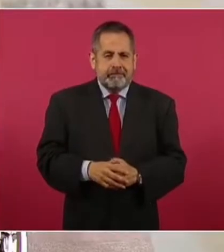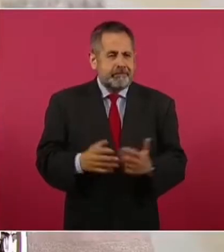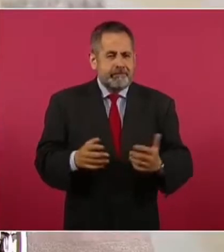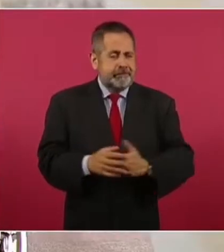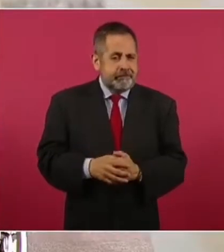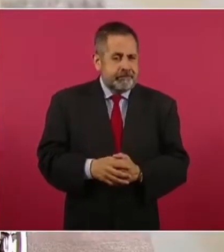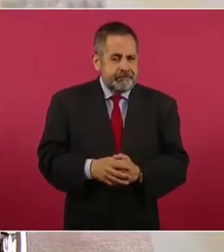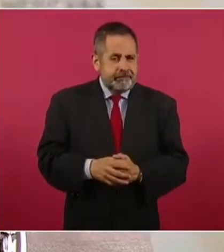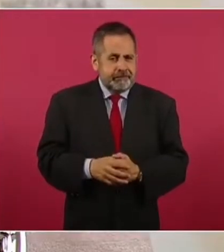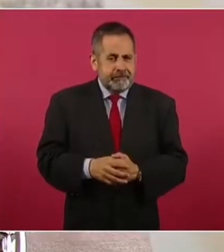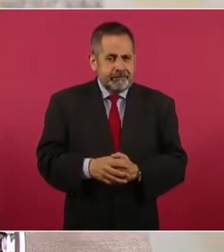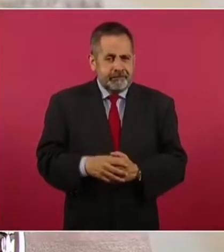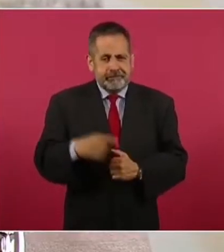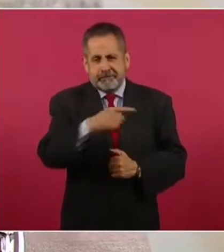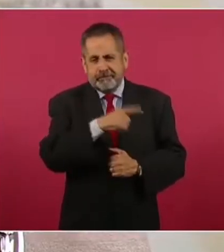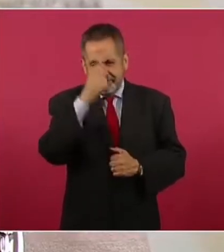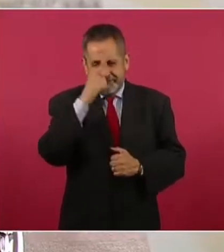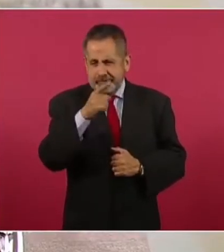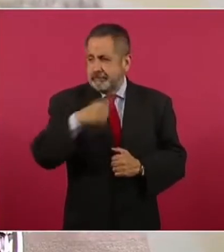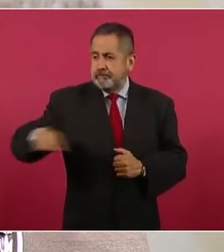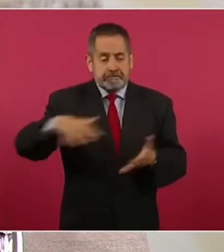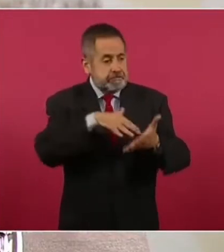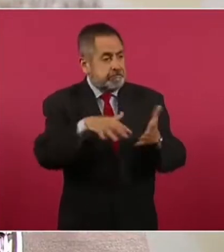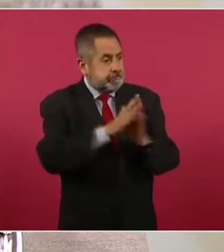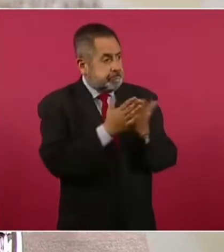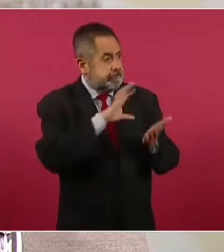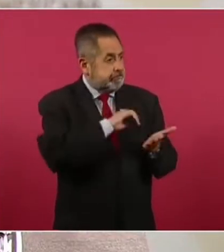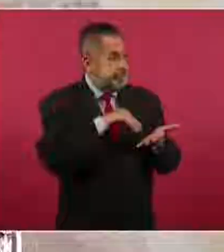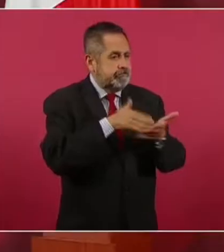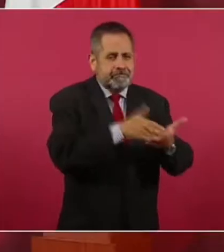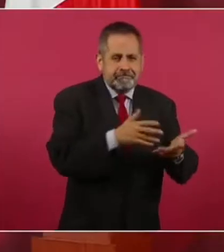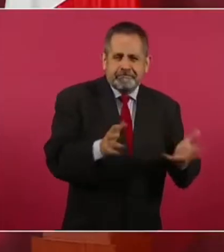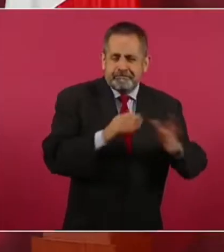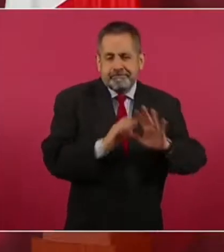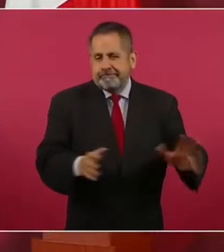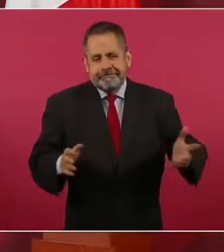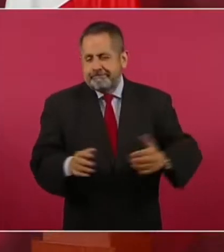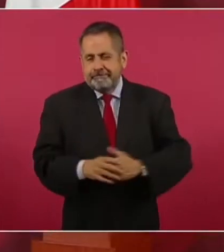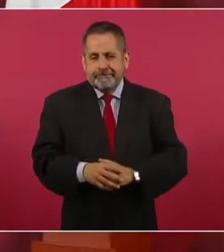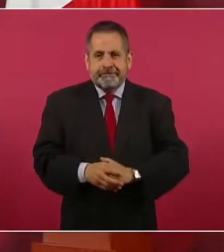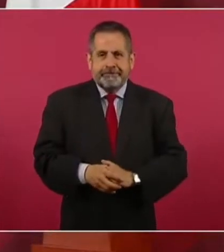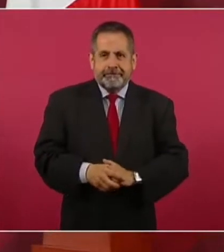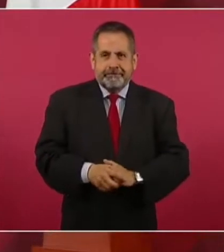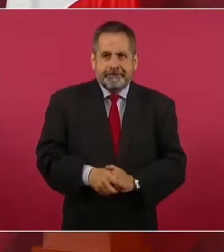¿Cómo van a tener lectores así? Nada más